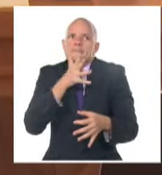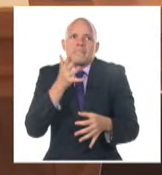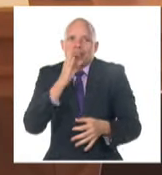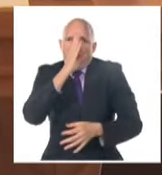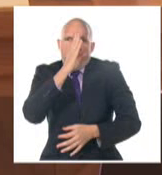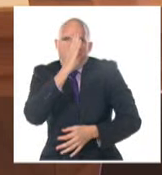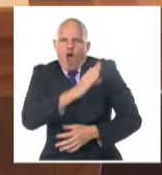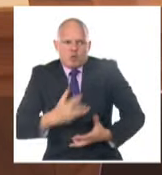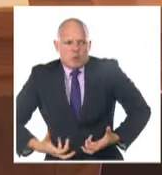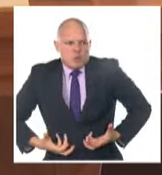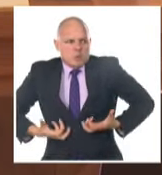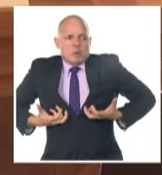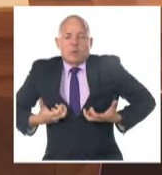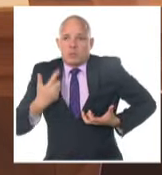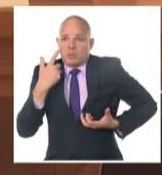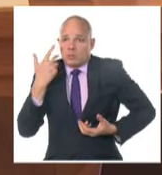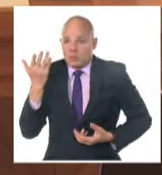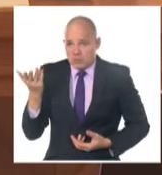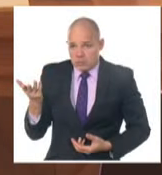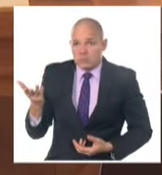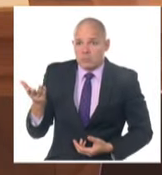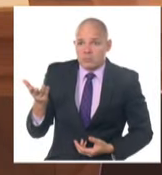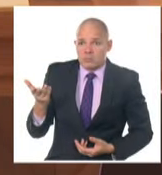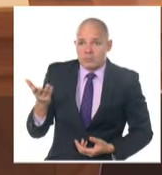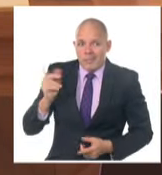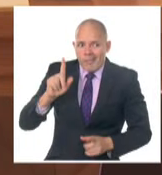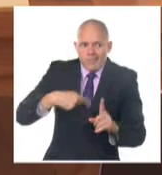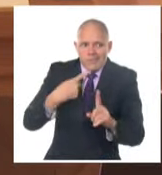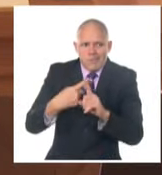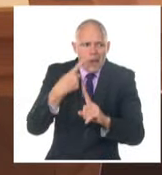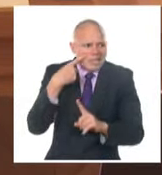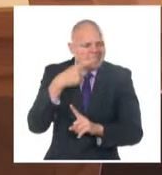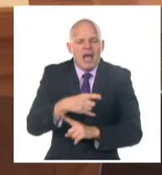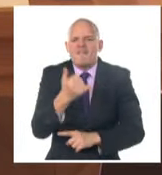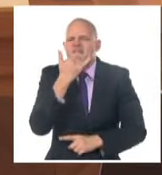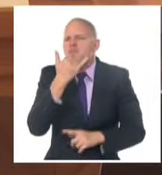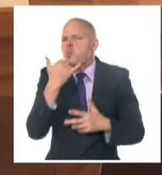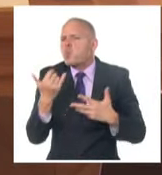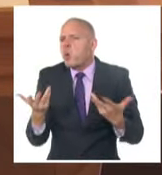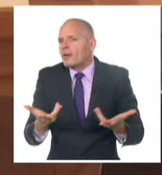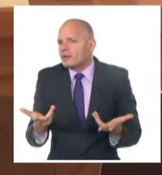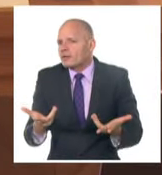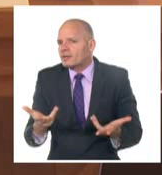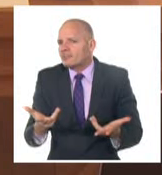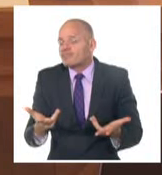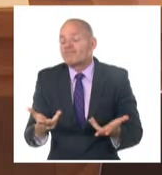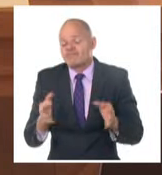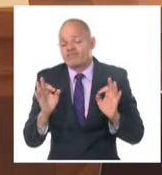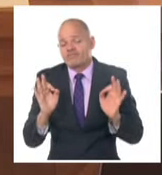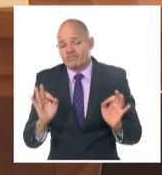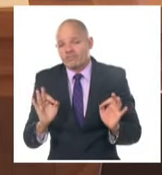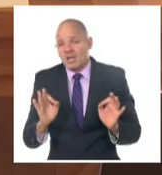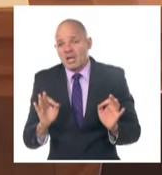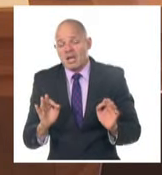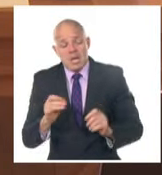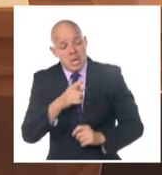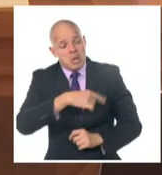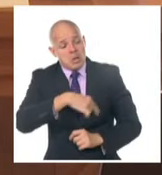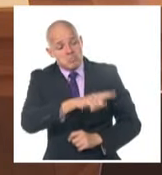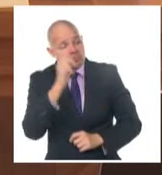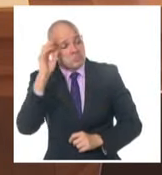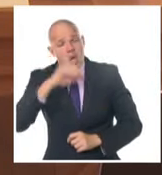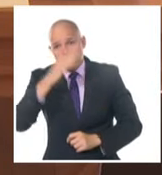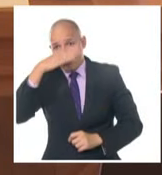refuerza en extremo como el obstáculo fundamental para los sueños de